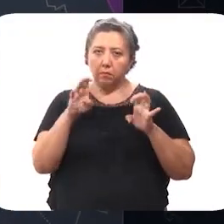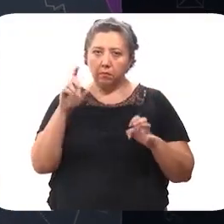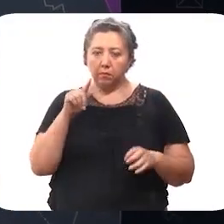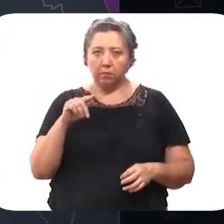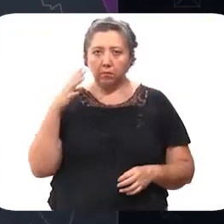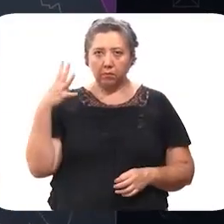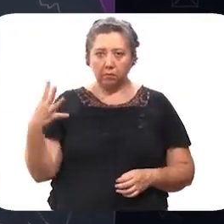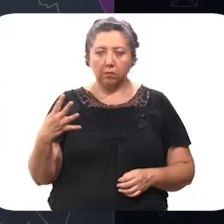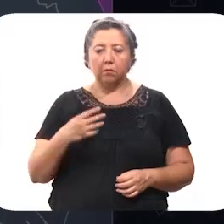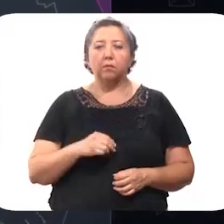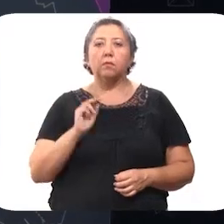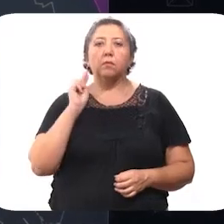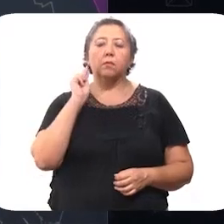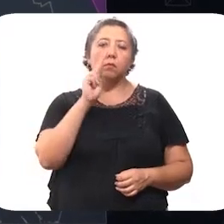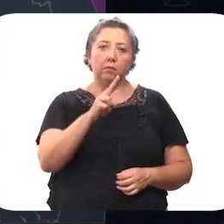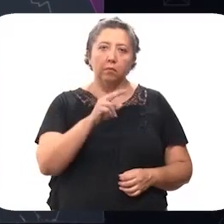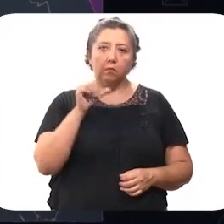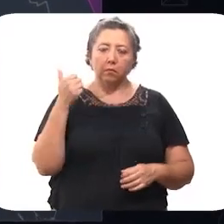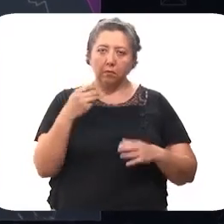11.974 en la zona norte,